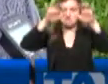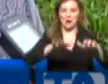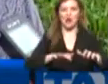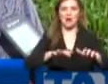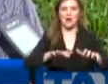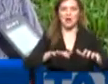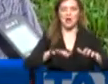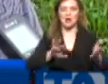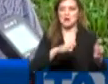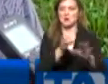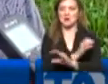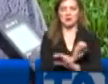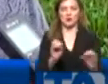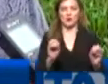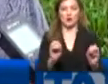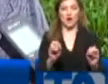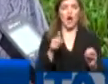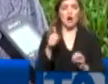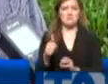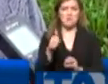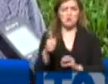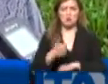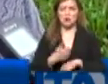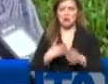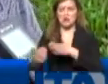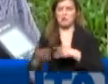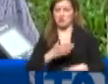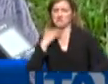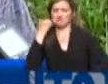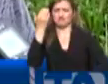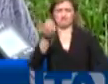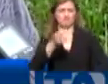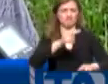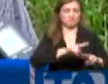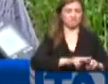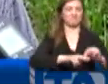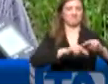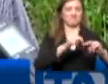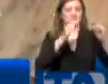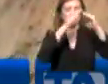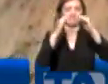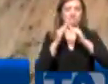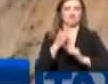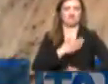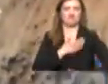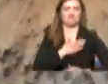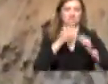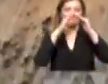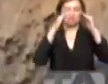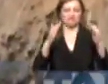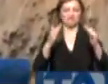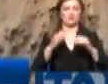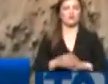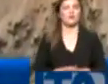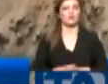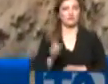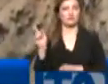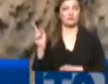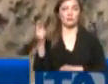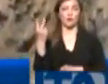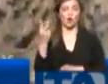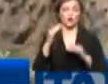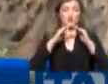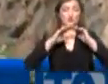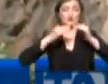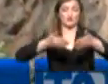sobre eso, sobre ese asentamiento, vuelven a construir lo que ahora estamos suscitando. Después de desplomarse 2 casas, los